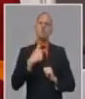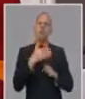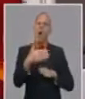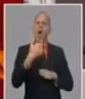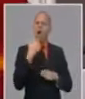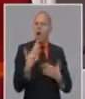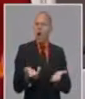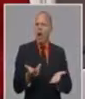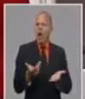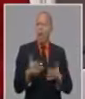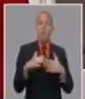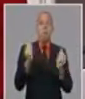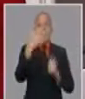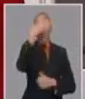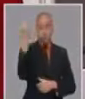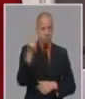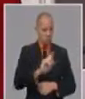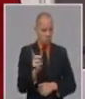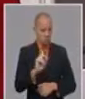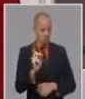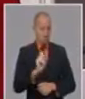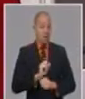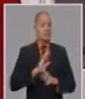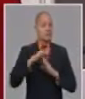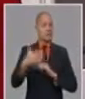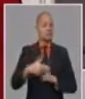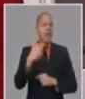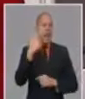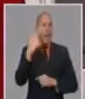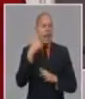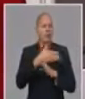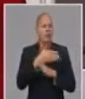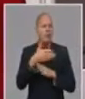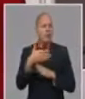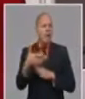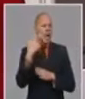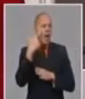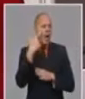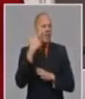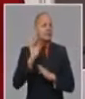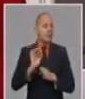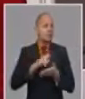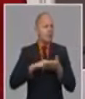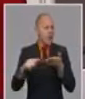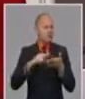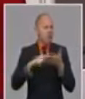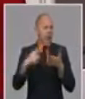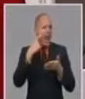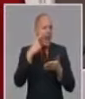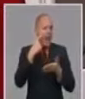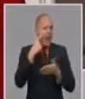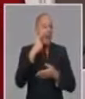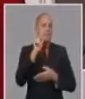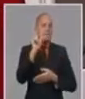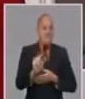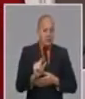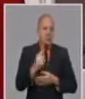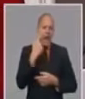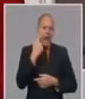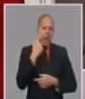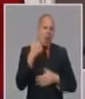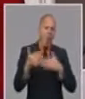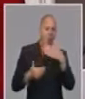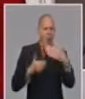Por tanto, claro, él se basa en tratar de buscar e identificar, como mismo ha sido la filosofía de la salud pública